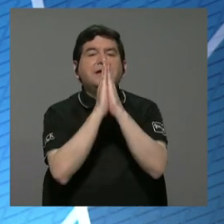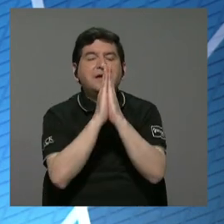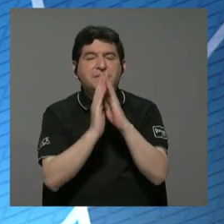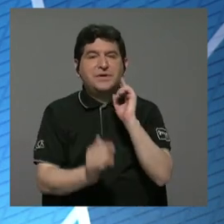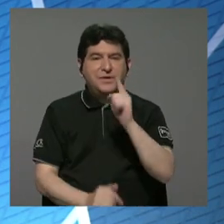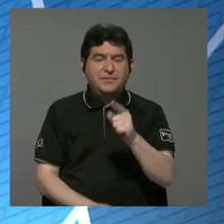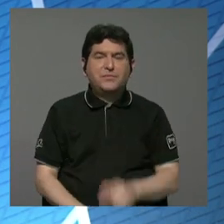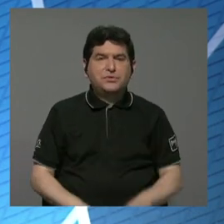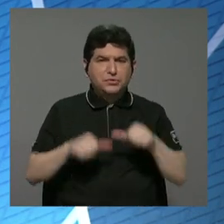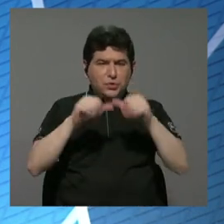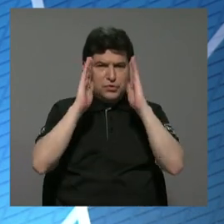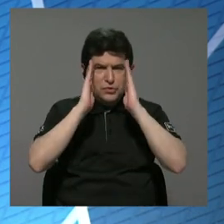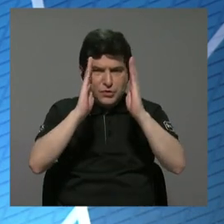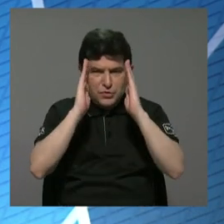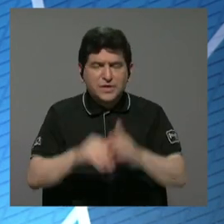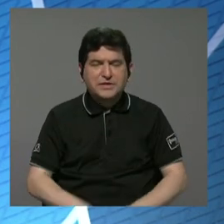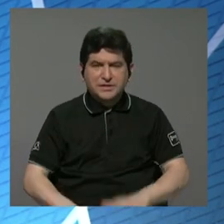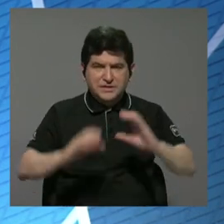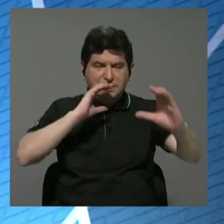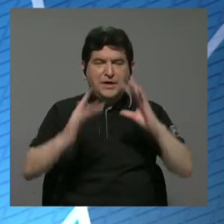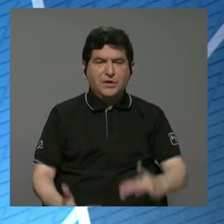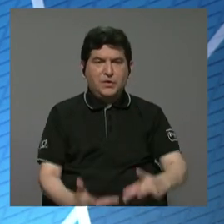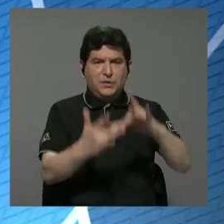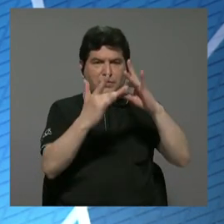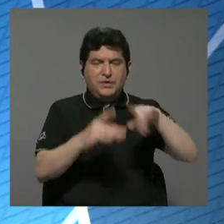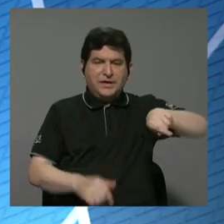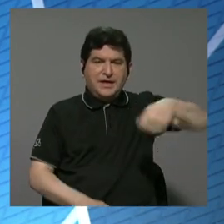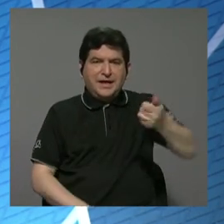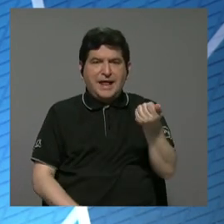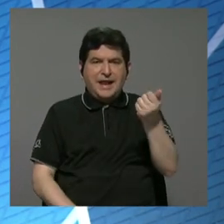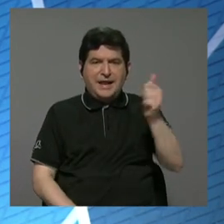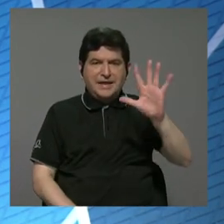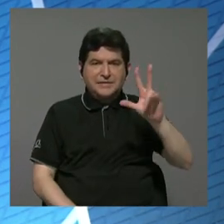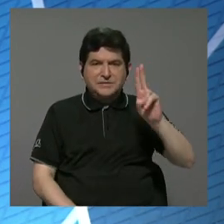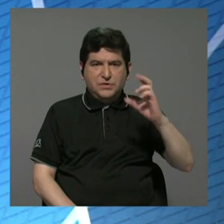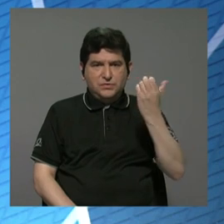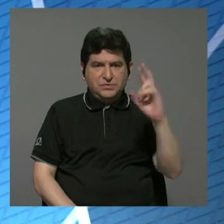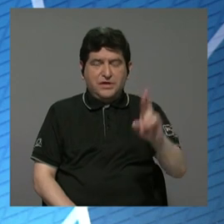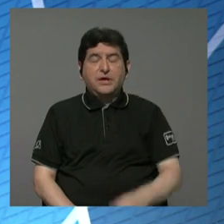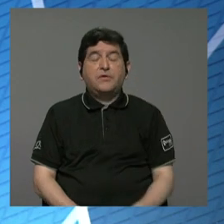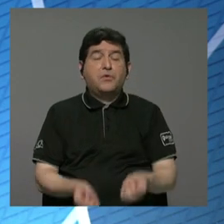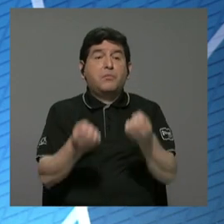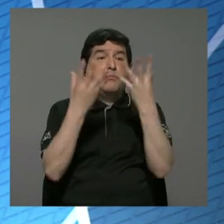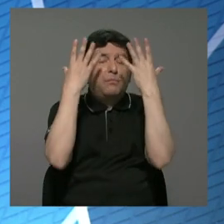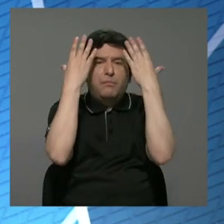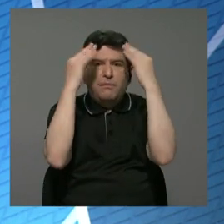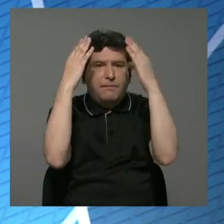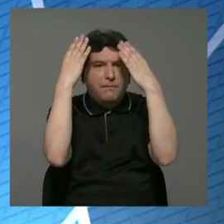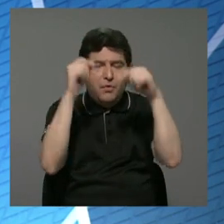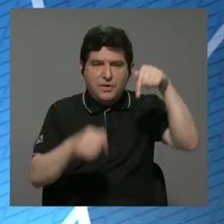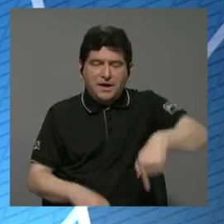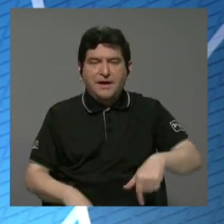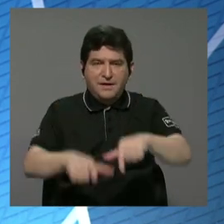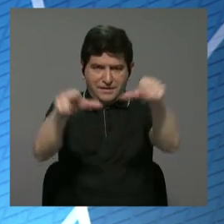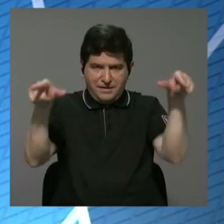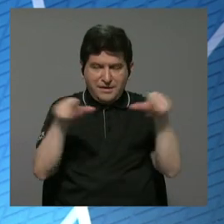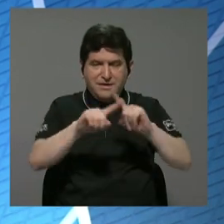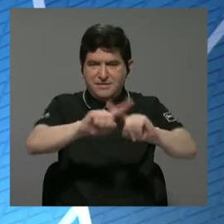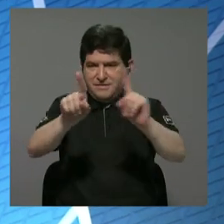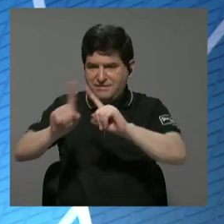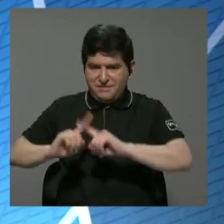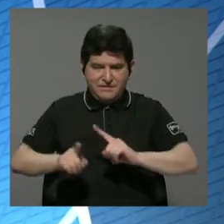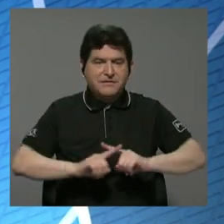que siga en compañía de esta transmisión especial de 15 UCR, porque tendremos muchísima más información aquí en estudio con